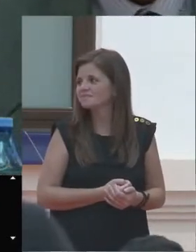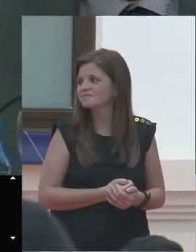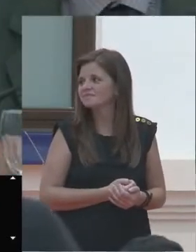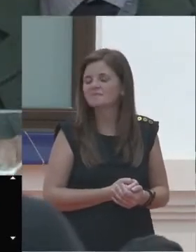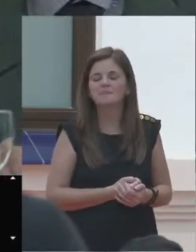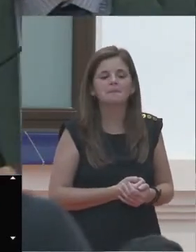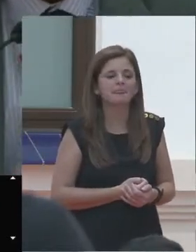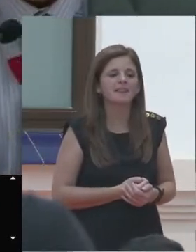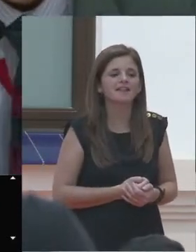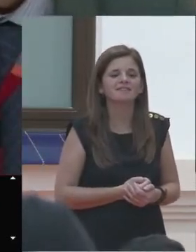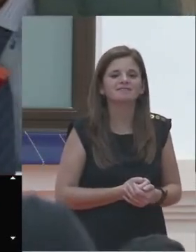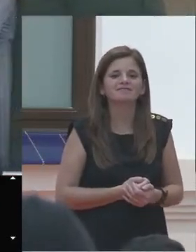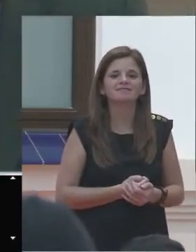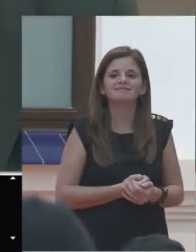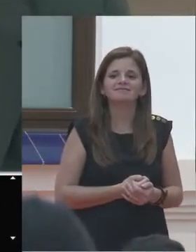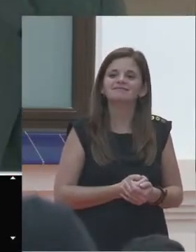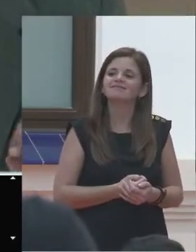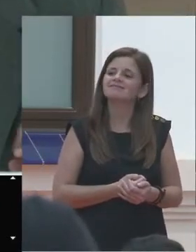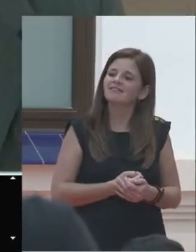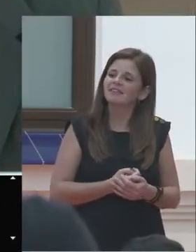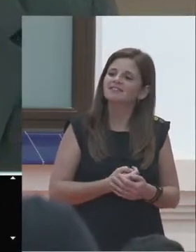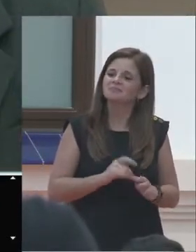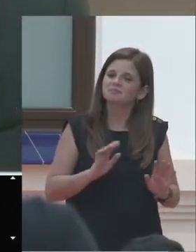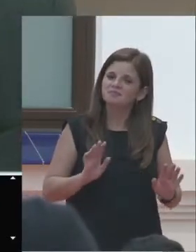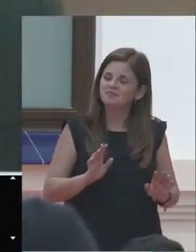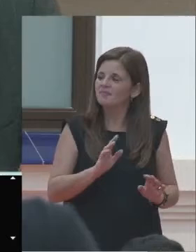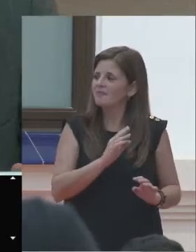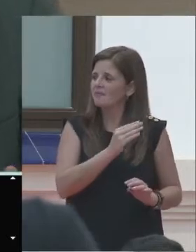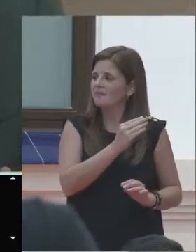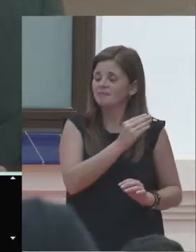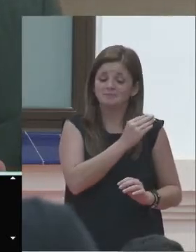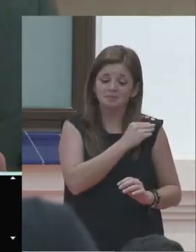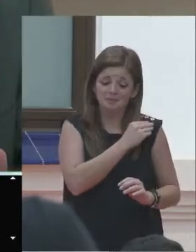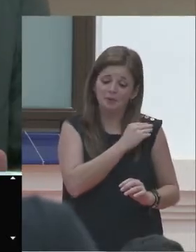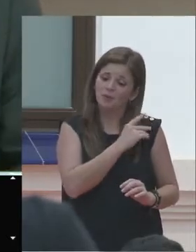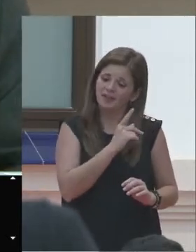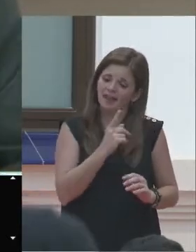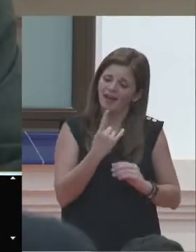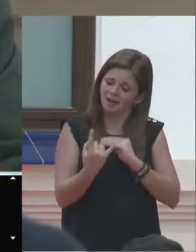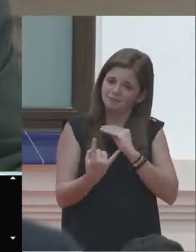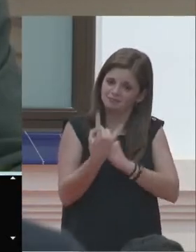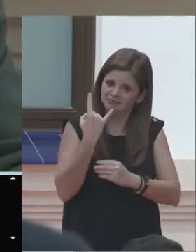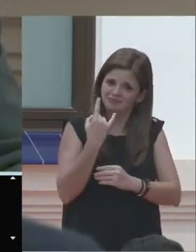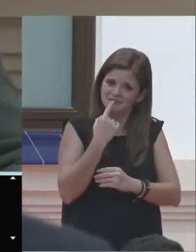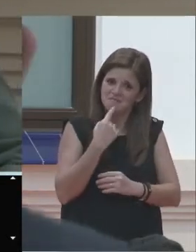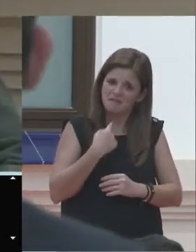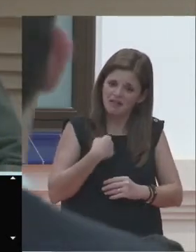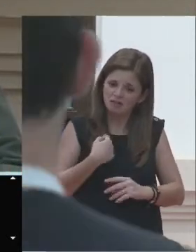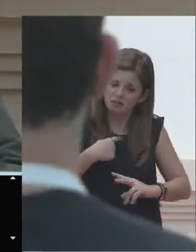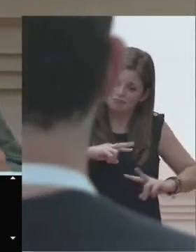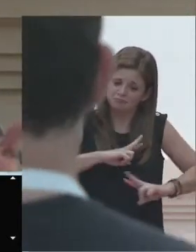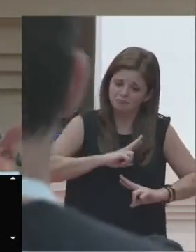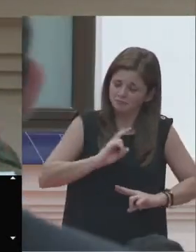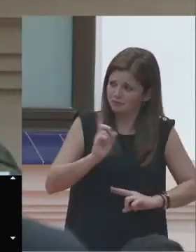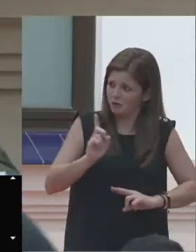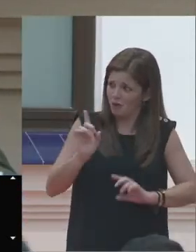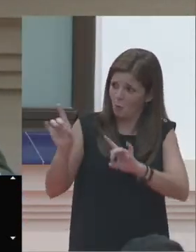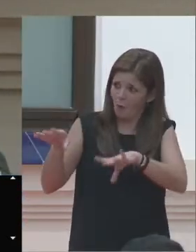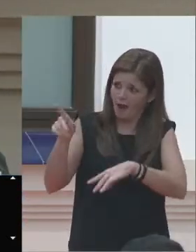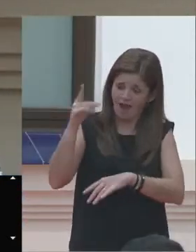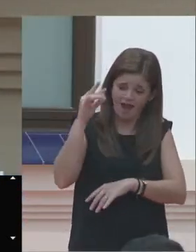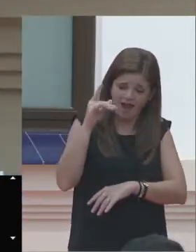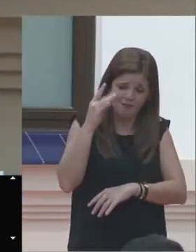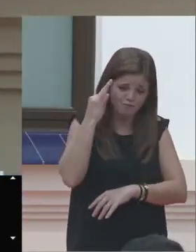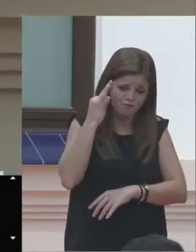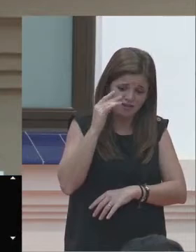pregunta ha tenido su engaño. Ha dicho que no me iba a poner en una situación comprometida como esa señora y me ha puesto en una situación